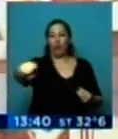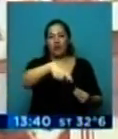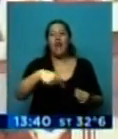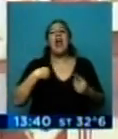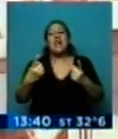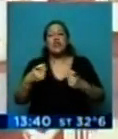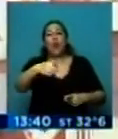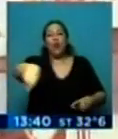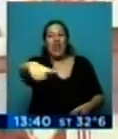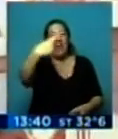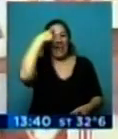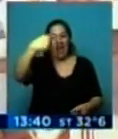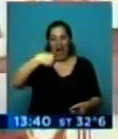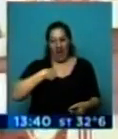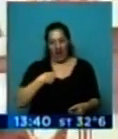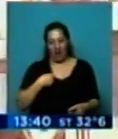también crean.